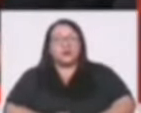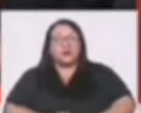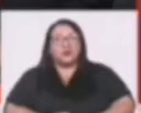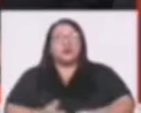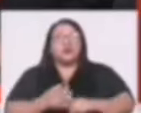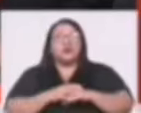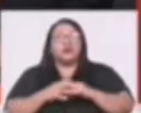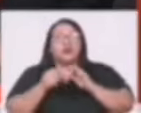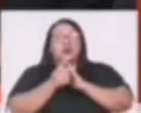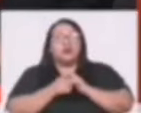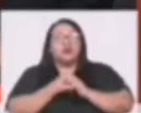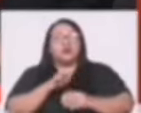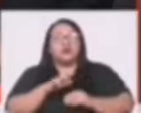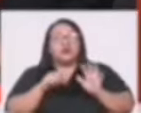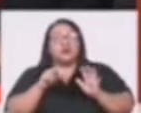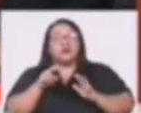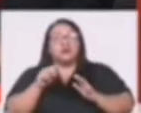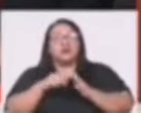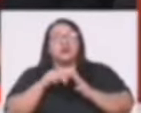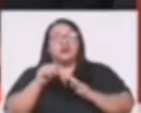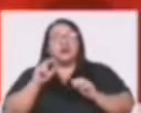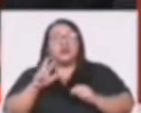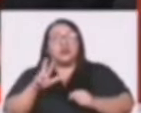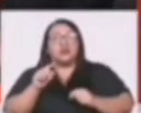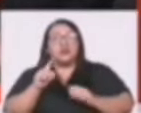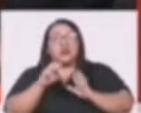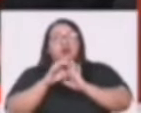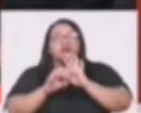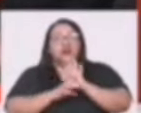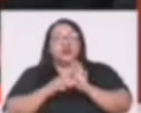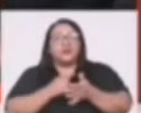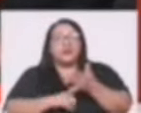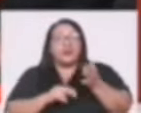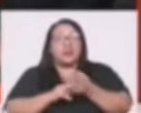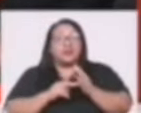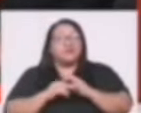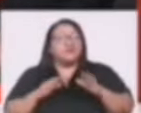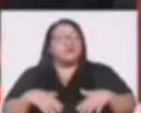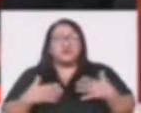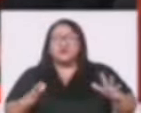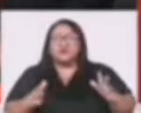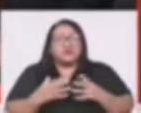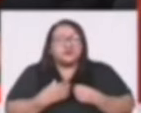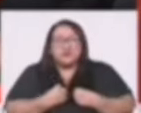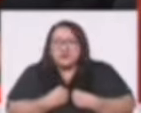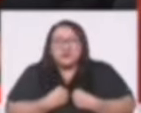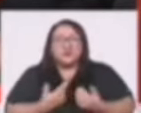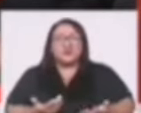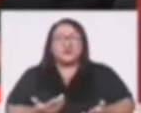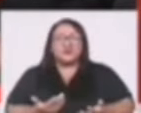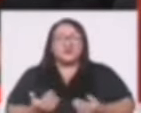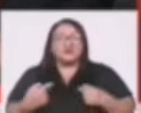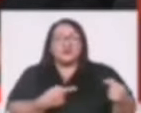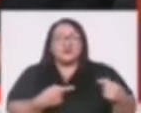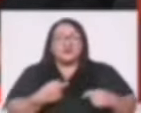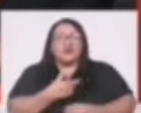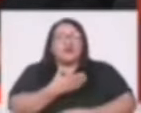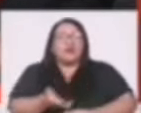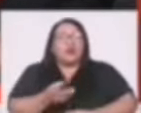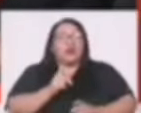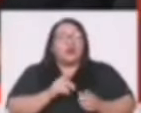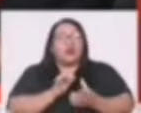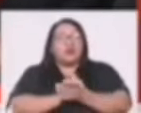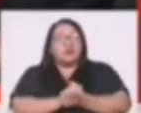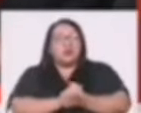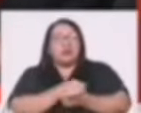el artículo 156.3 de la Carta Política, en la que de manera inaceptable y con evidente conflicto de interés han favorecido a